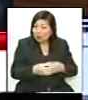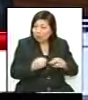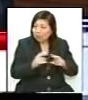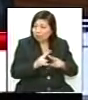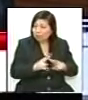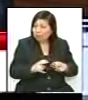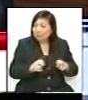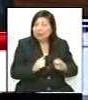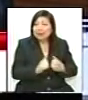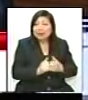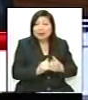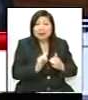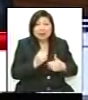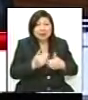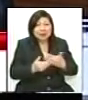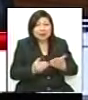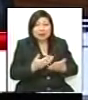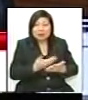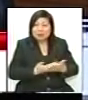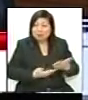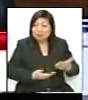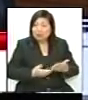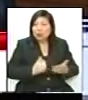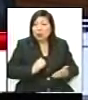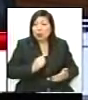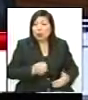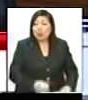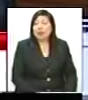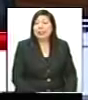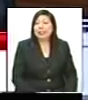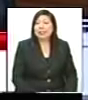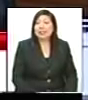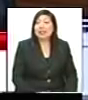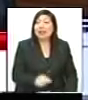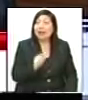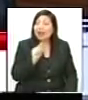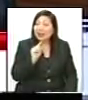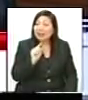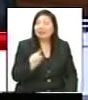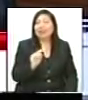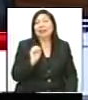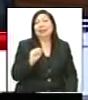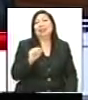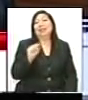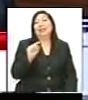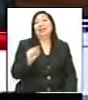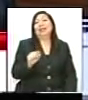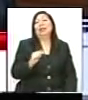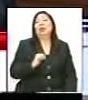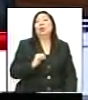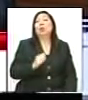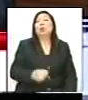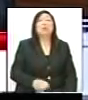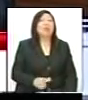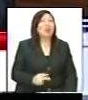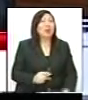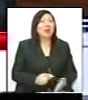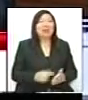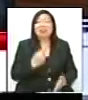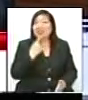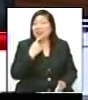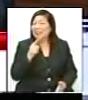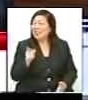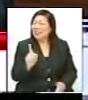analice cotidianamente los expedientes que resuelven los jueces. Y ahí está lo que es el juez. No es lo que él diga que